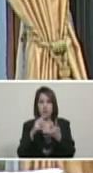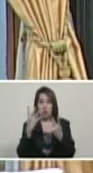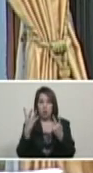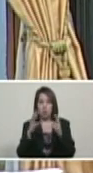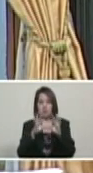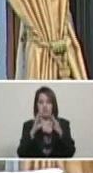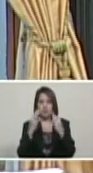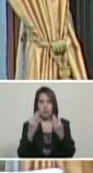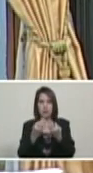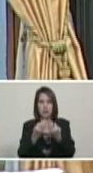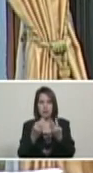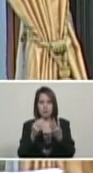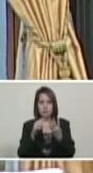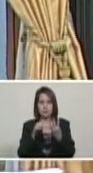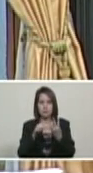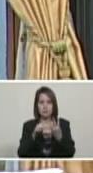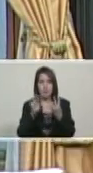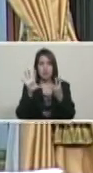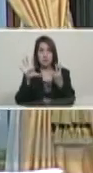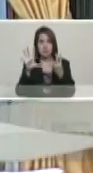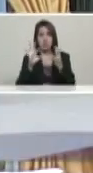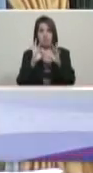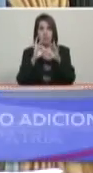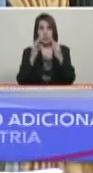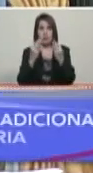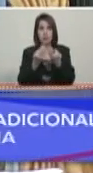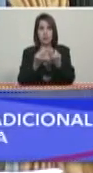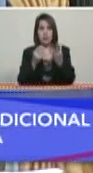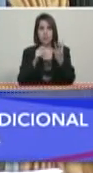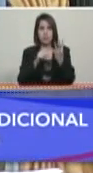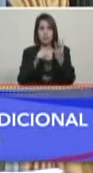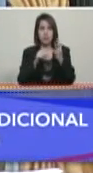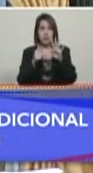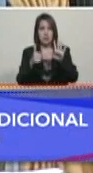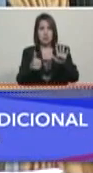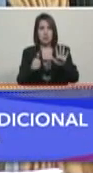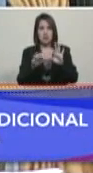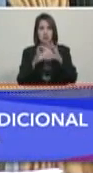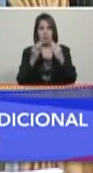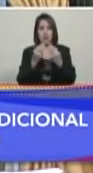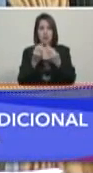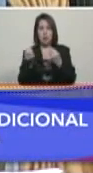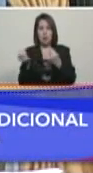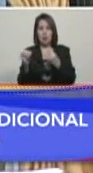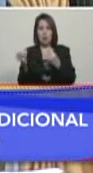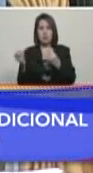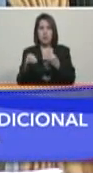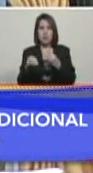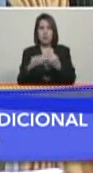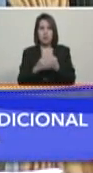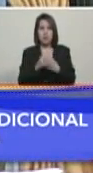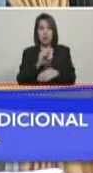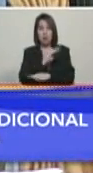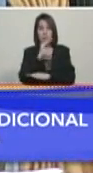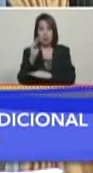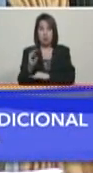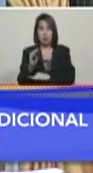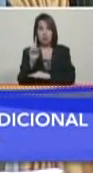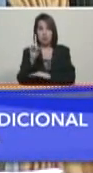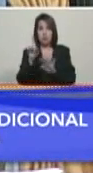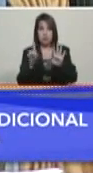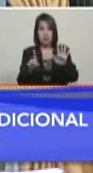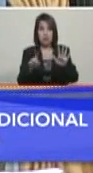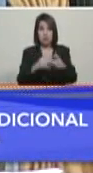4 familiares, 5 familiares y 6 familiares o más, que es protegido, son 6 millones de